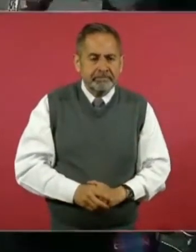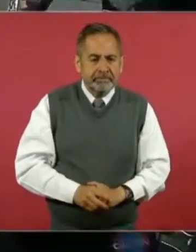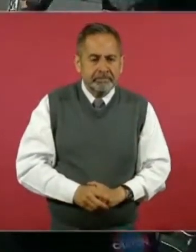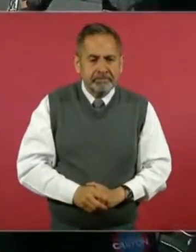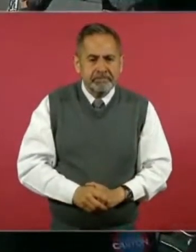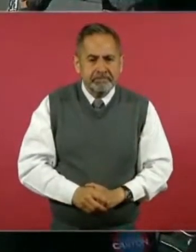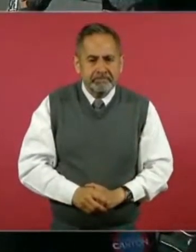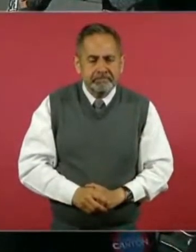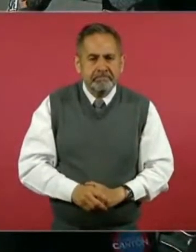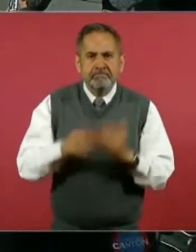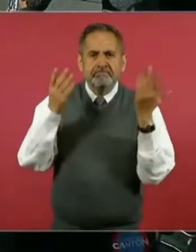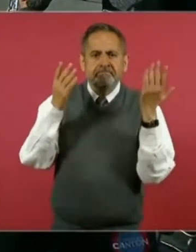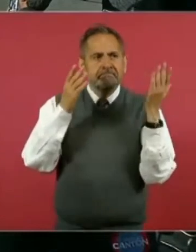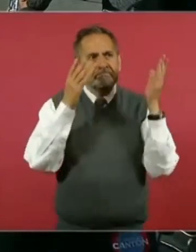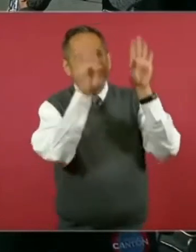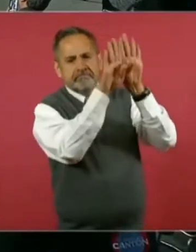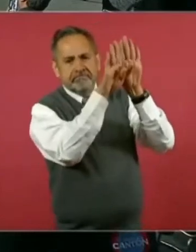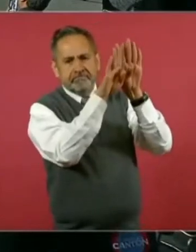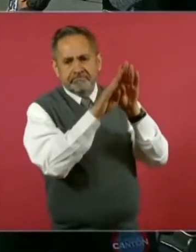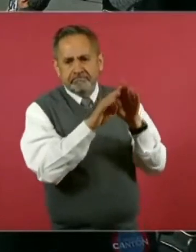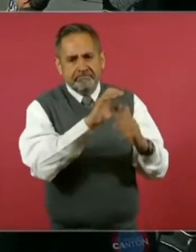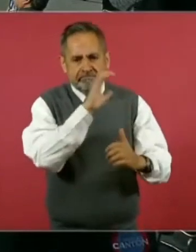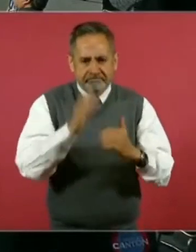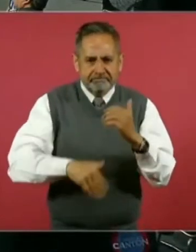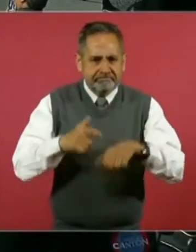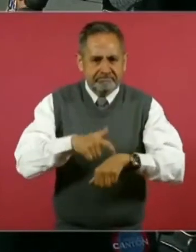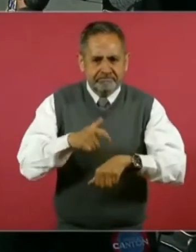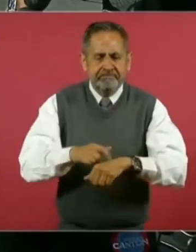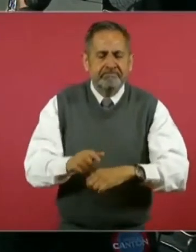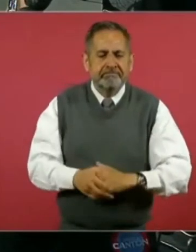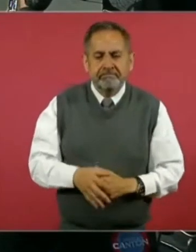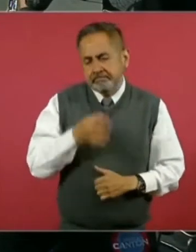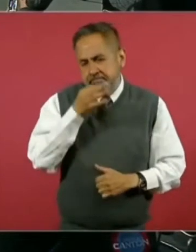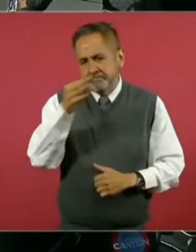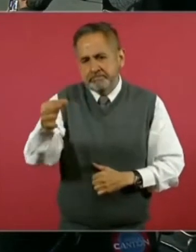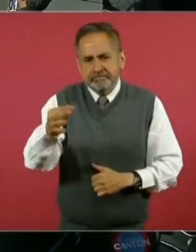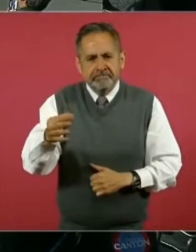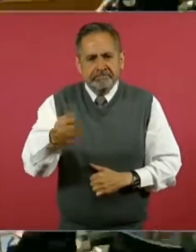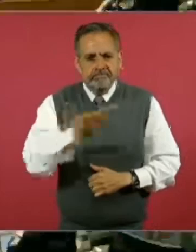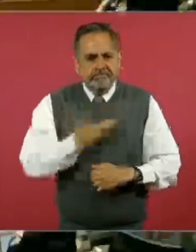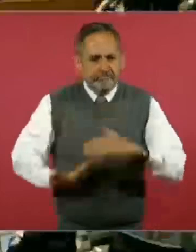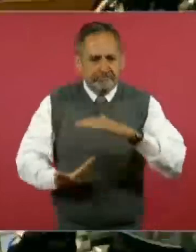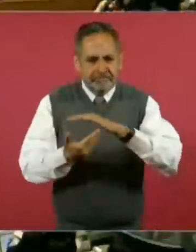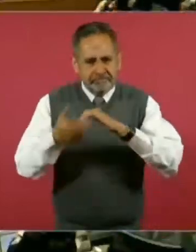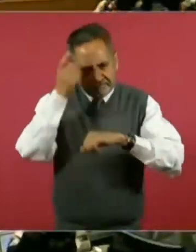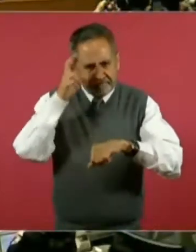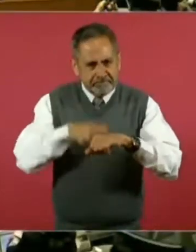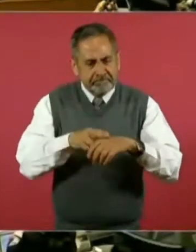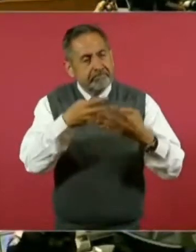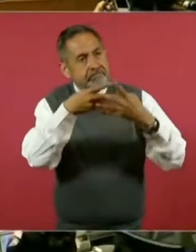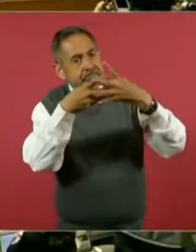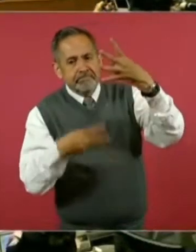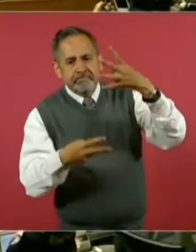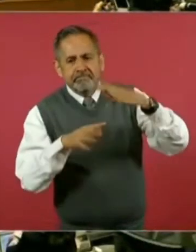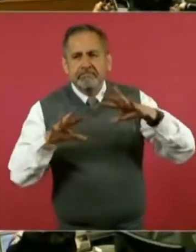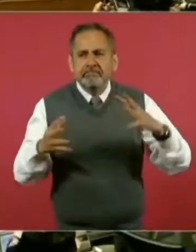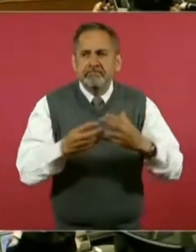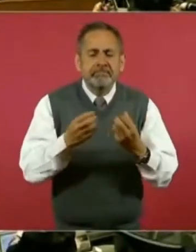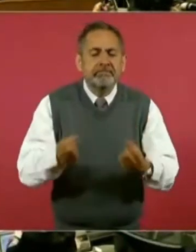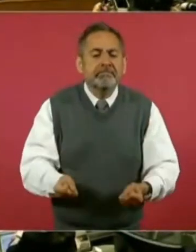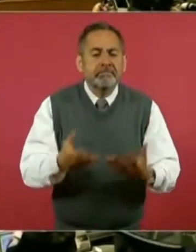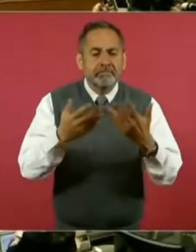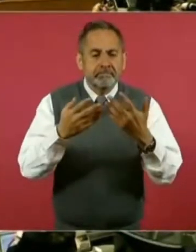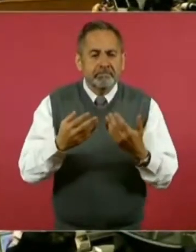Ciérrese el sistema de registro. Señor presidente, conforme el registro en el sistema electrónico